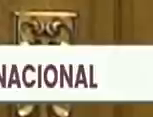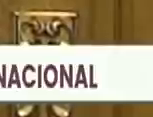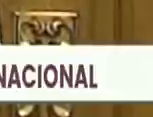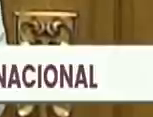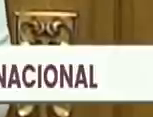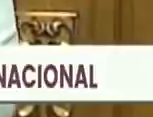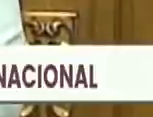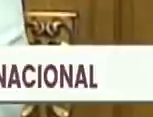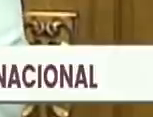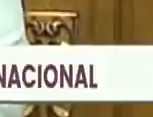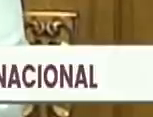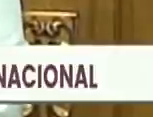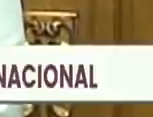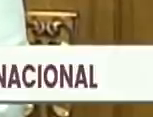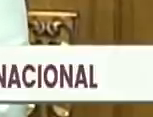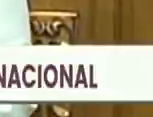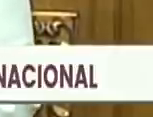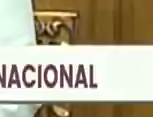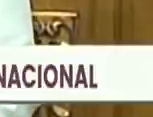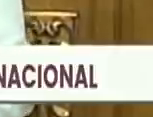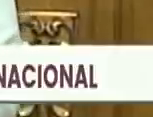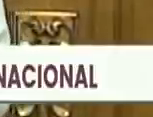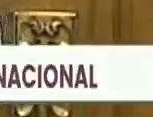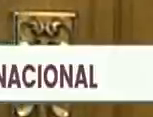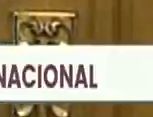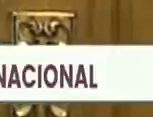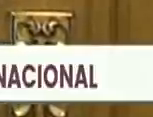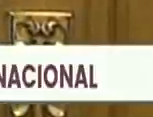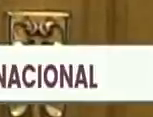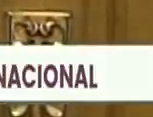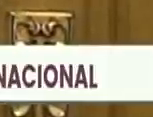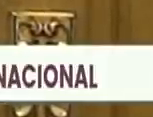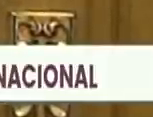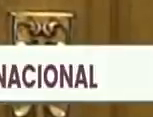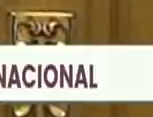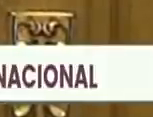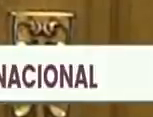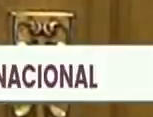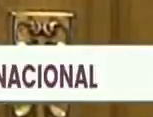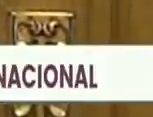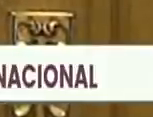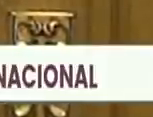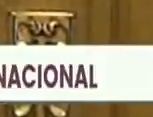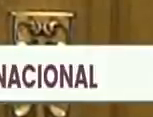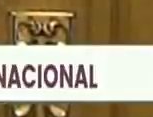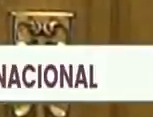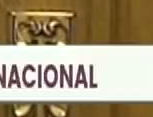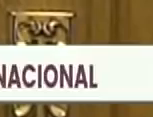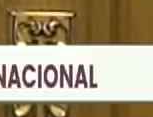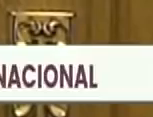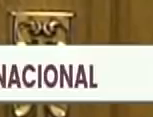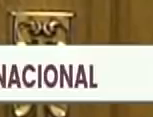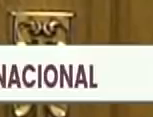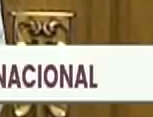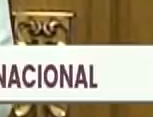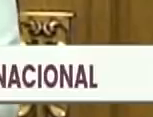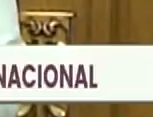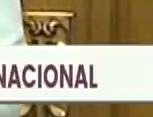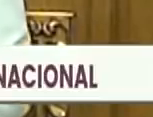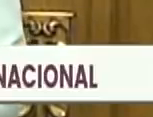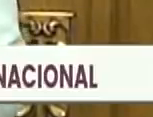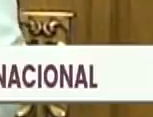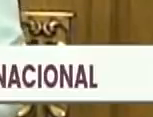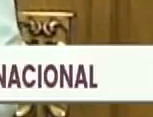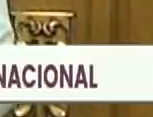que es un Parlamento electo, como ustedes bien saben, en una coyuntura particular, especial, y que hoy